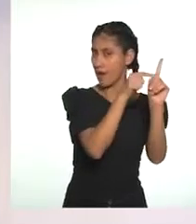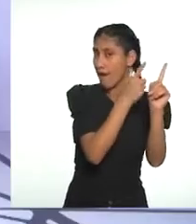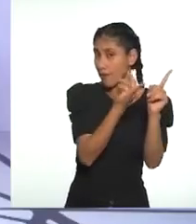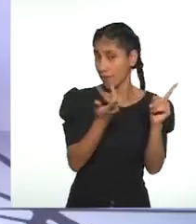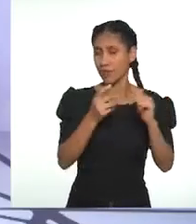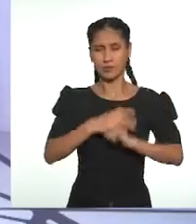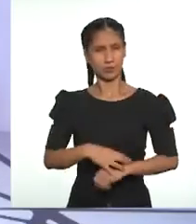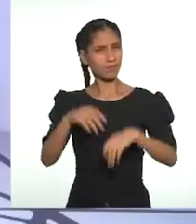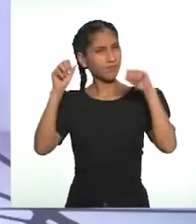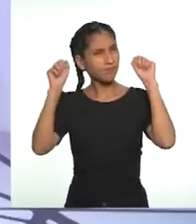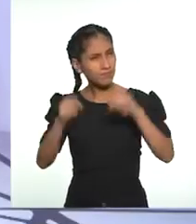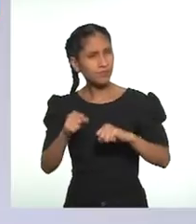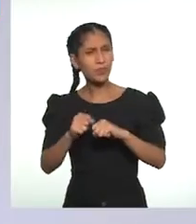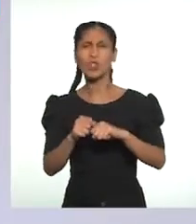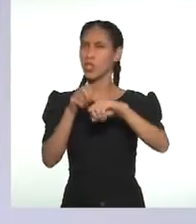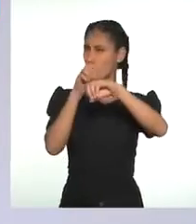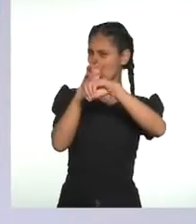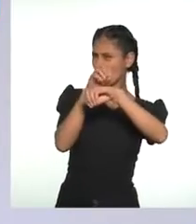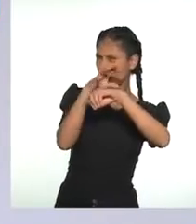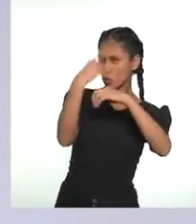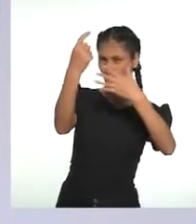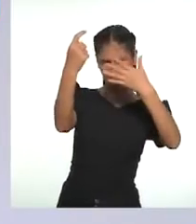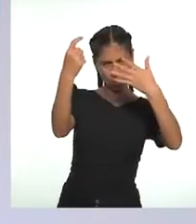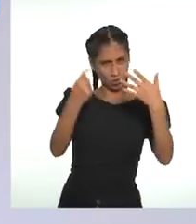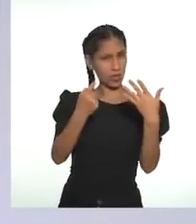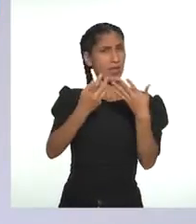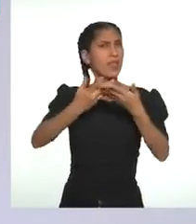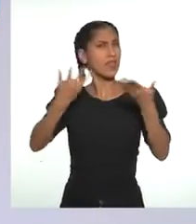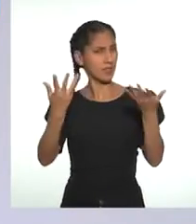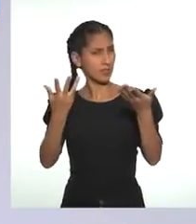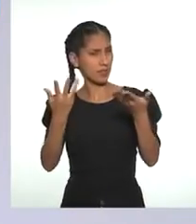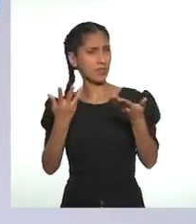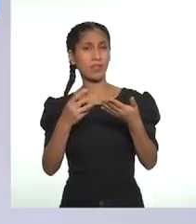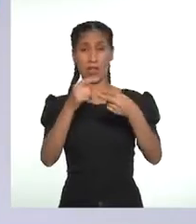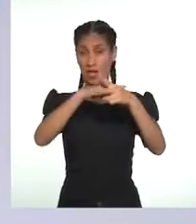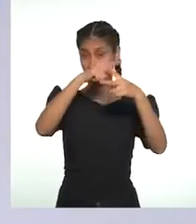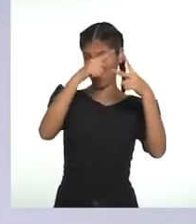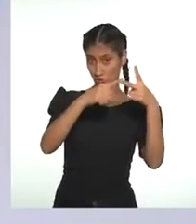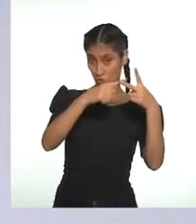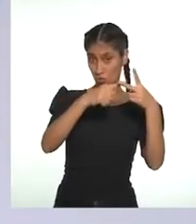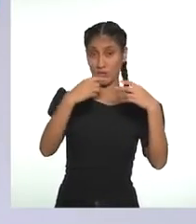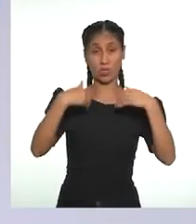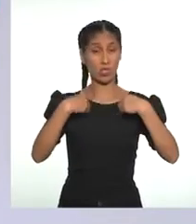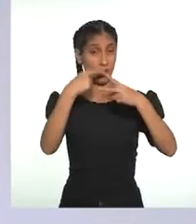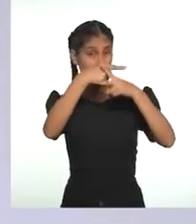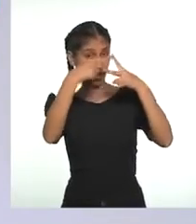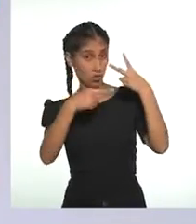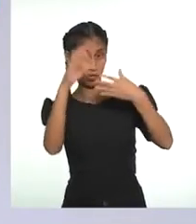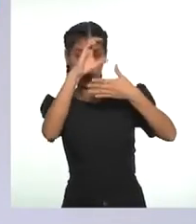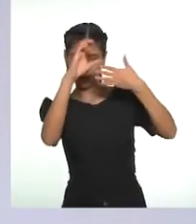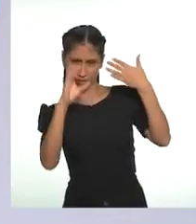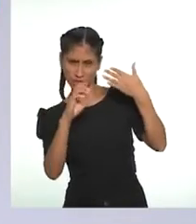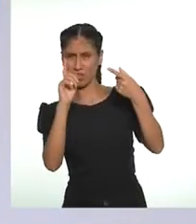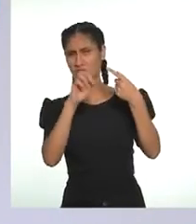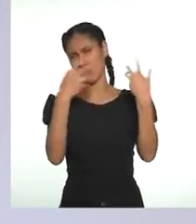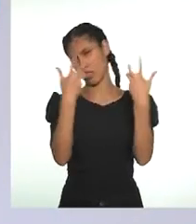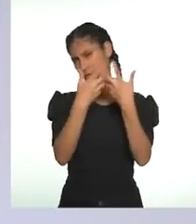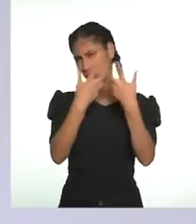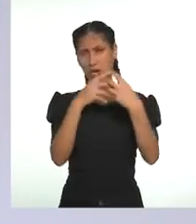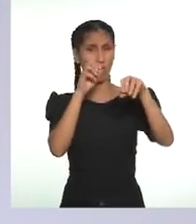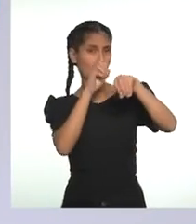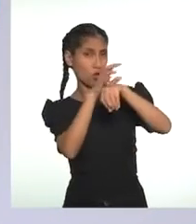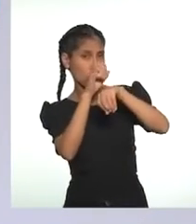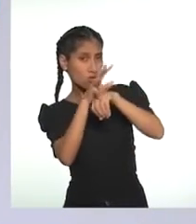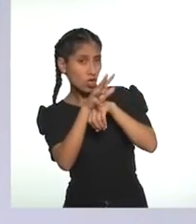suyo. ¡Excelente! Entonces las recomendaciones que elaboramos tendrán estas dos características. Se escribirán como